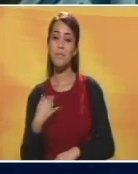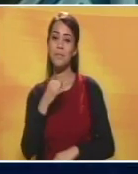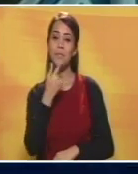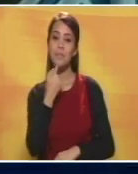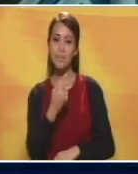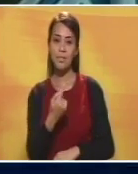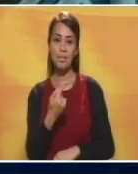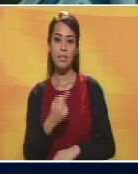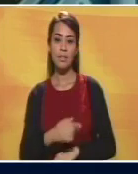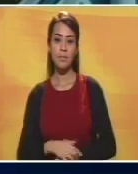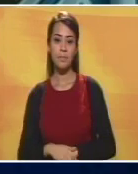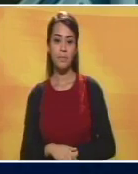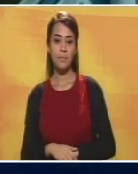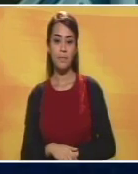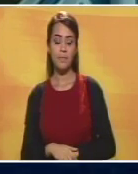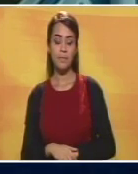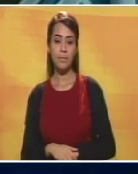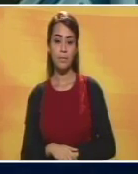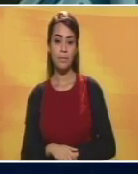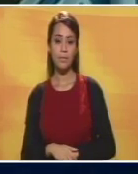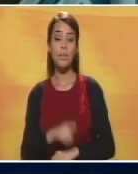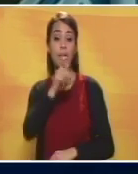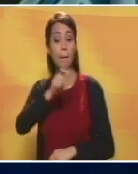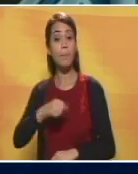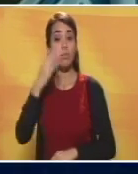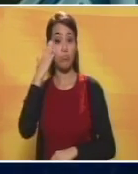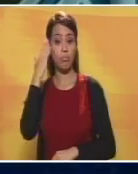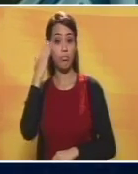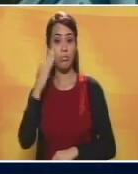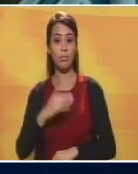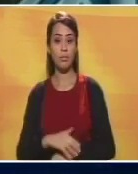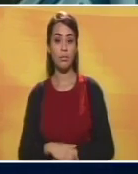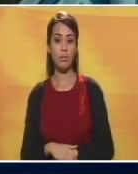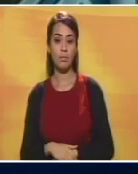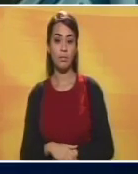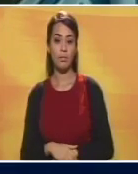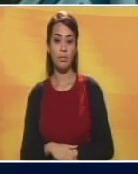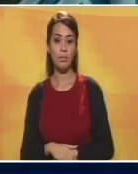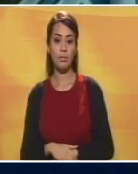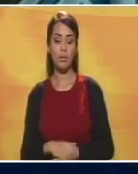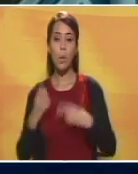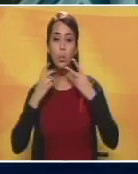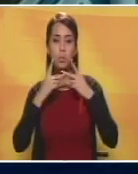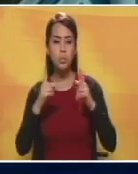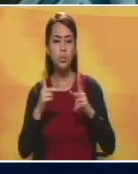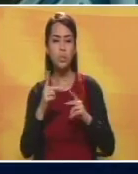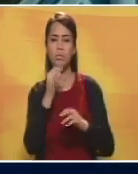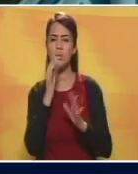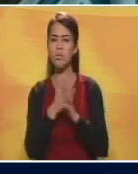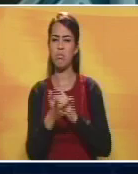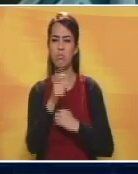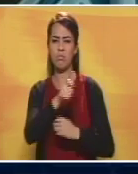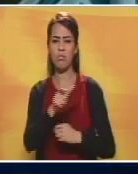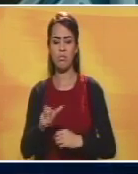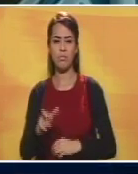nombradas y la gente tiene que saber quiénes son y difundir quiénes son.